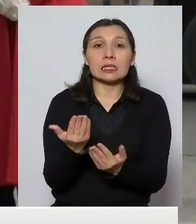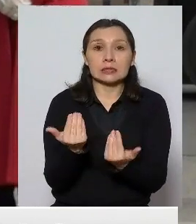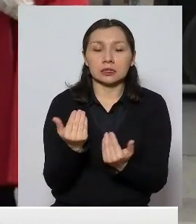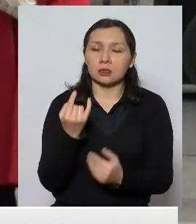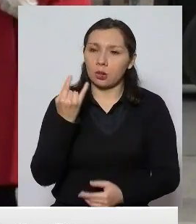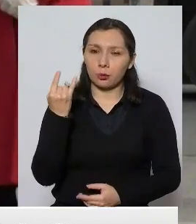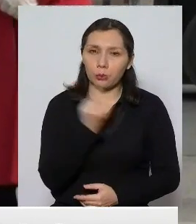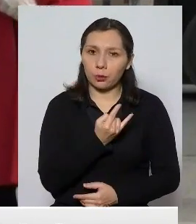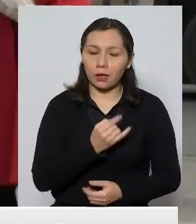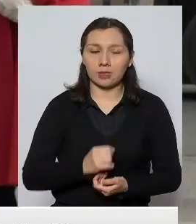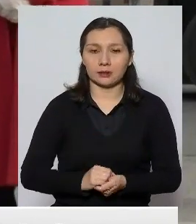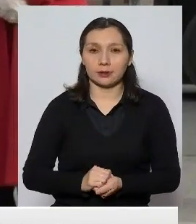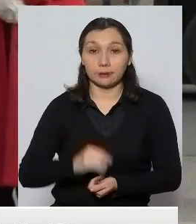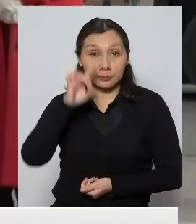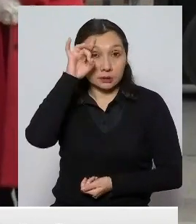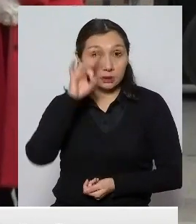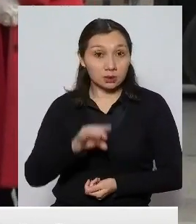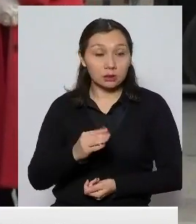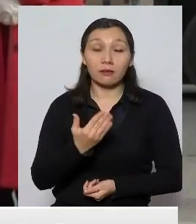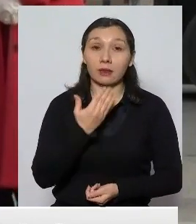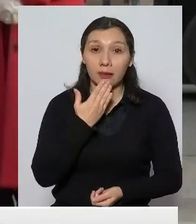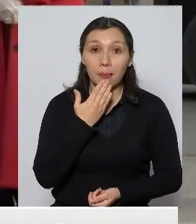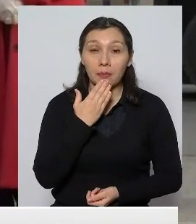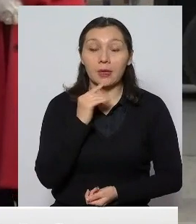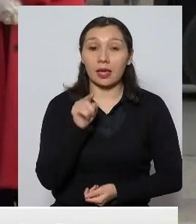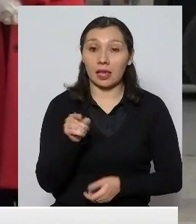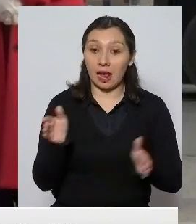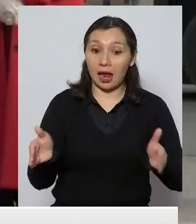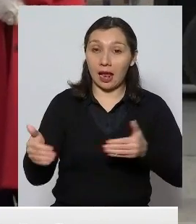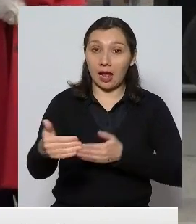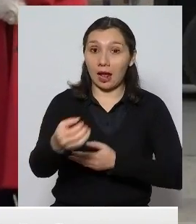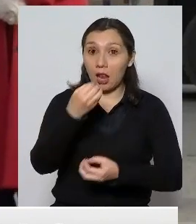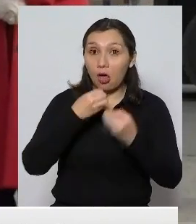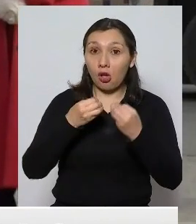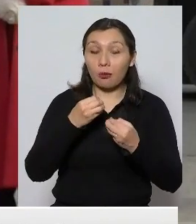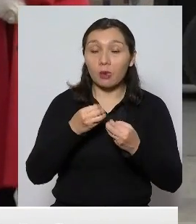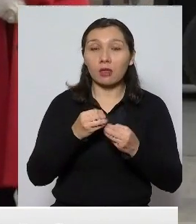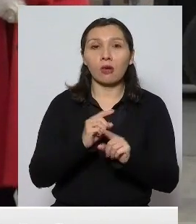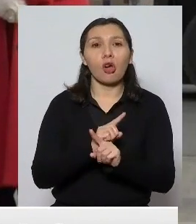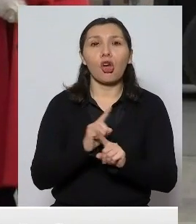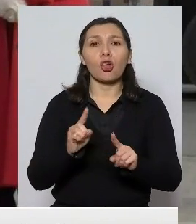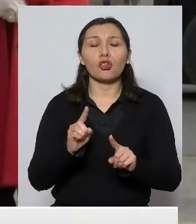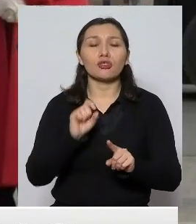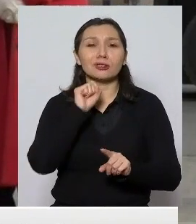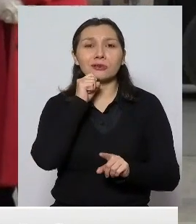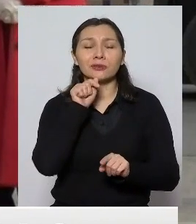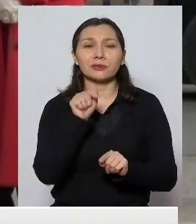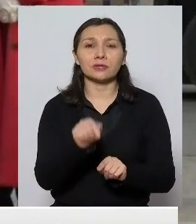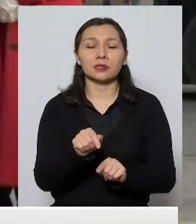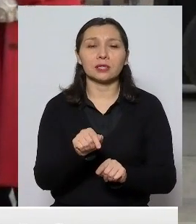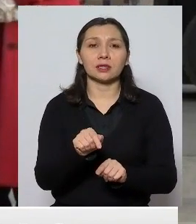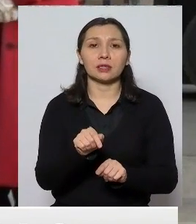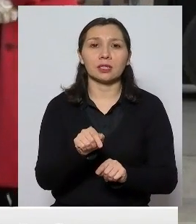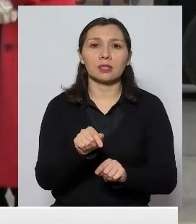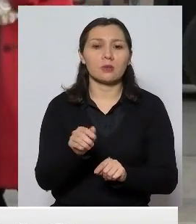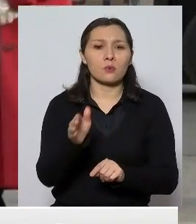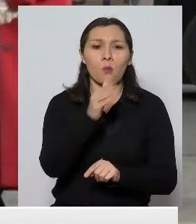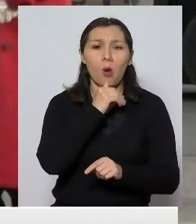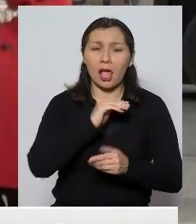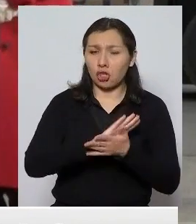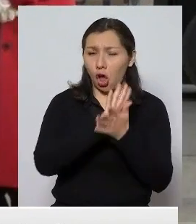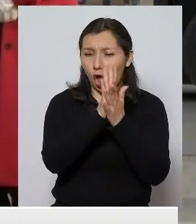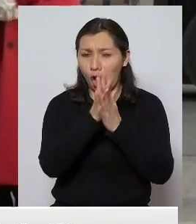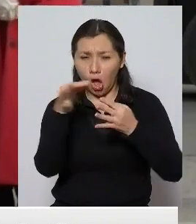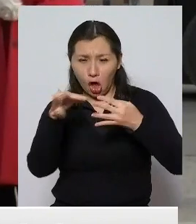con urgencia. Sabemos también que estas canastas de alimentos no tienen todos